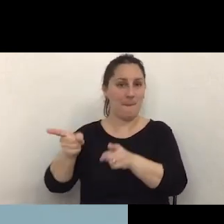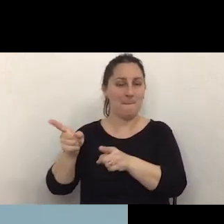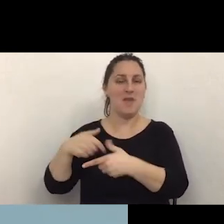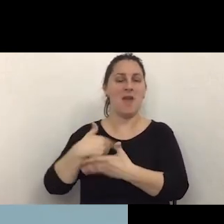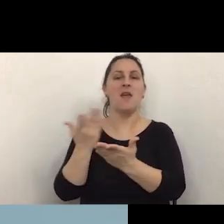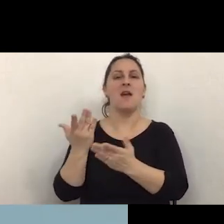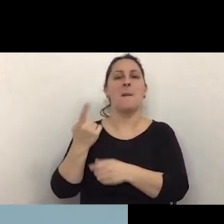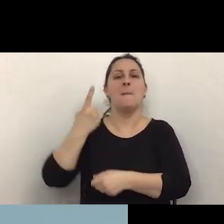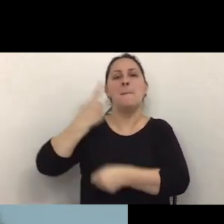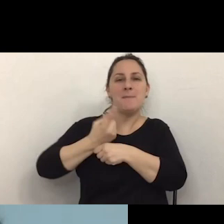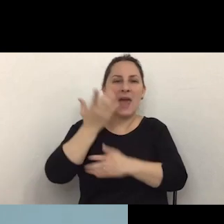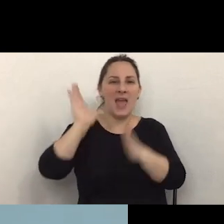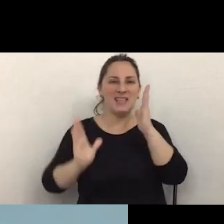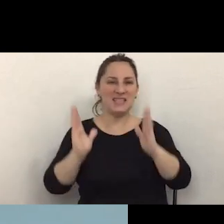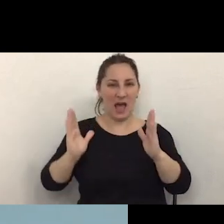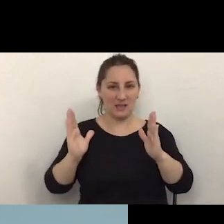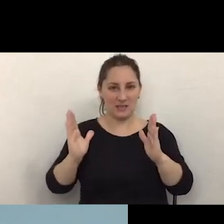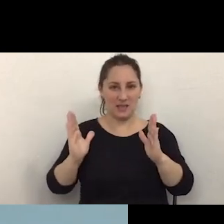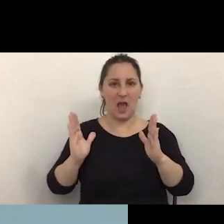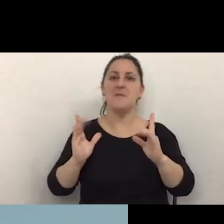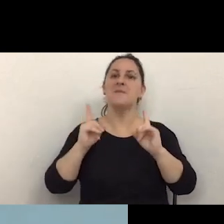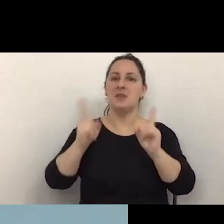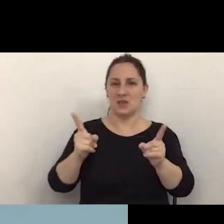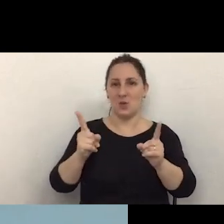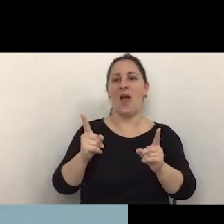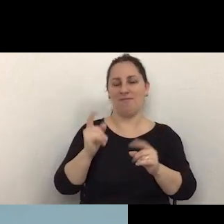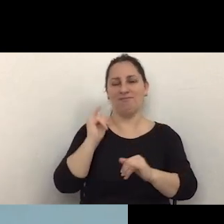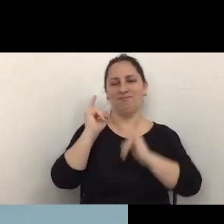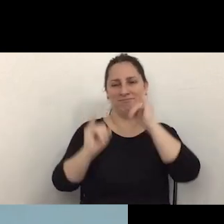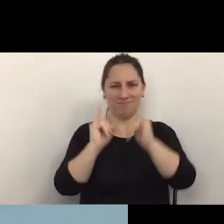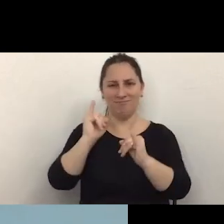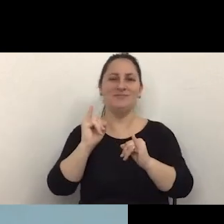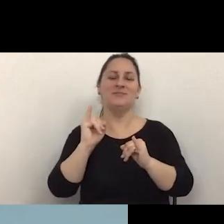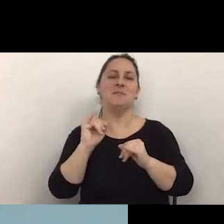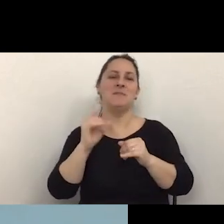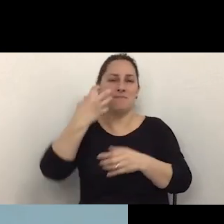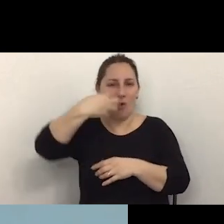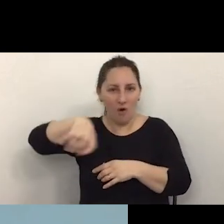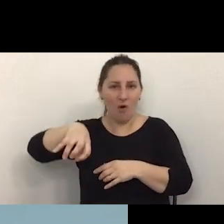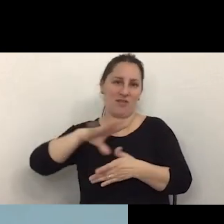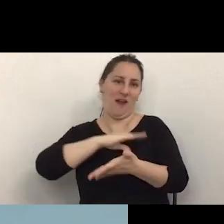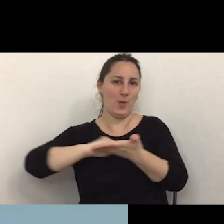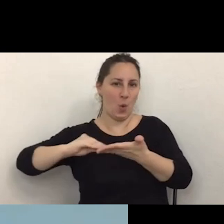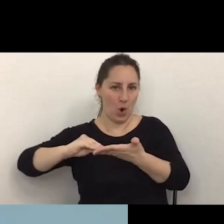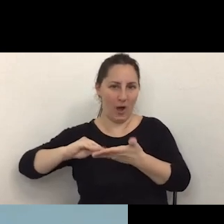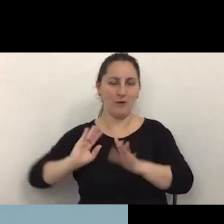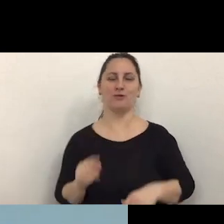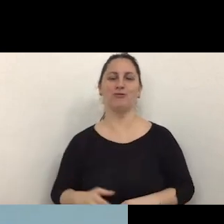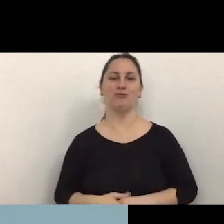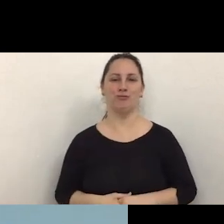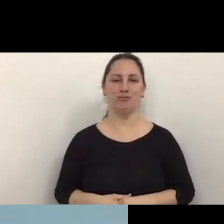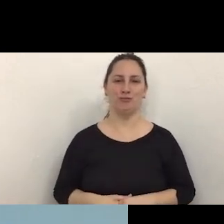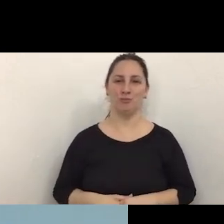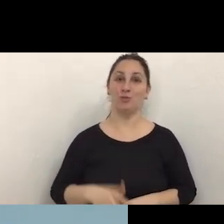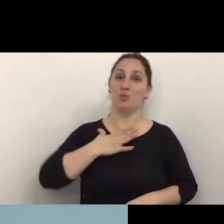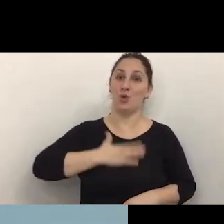primera instancia, que igual vamos hasta corte, dentro de la división letrada. Así que nada, estoy muy